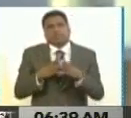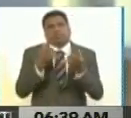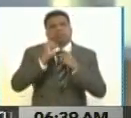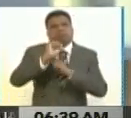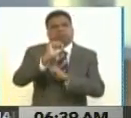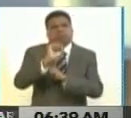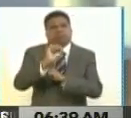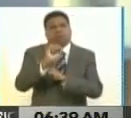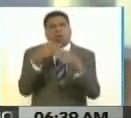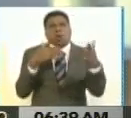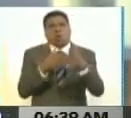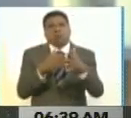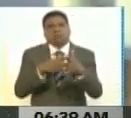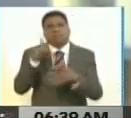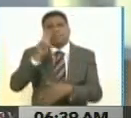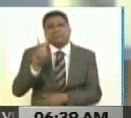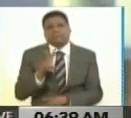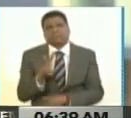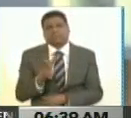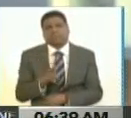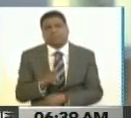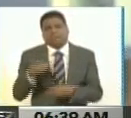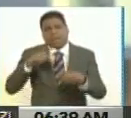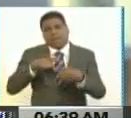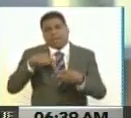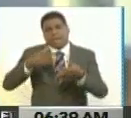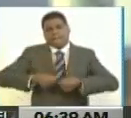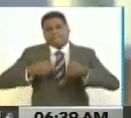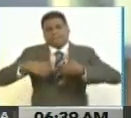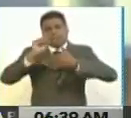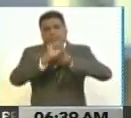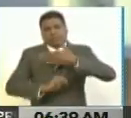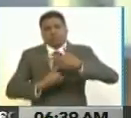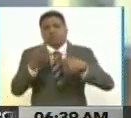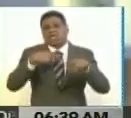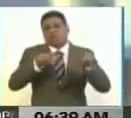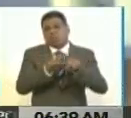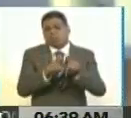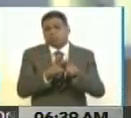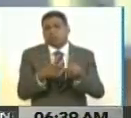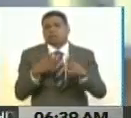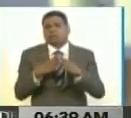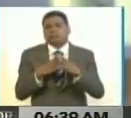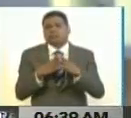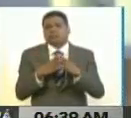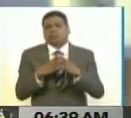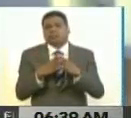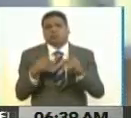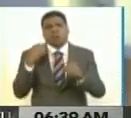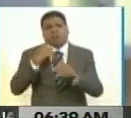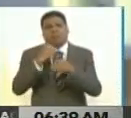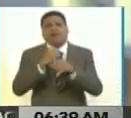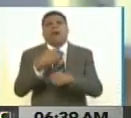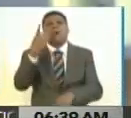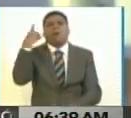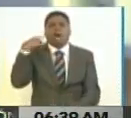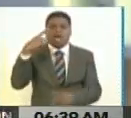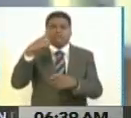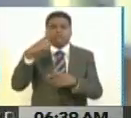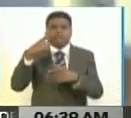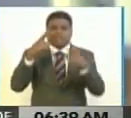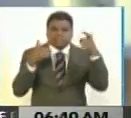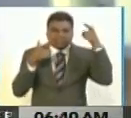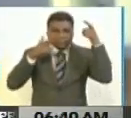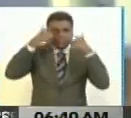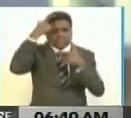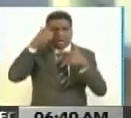Venezuela por parte de la derecha del Mercosur. Sería como un punto honor en el cual, pues, después de todo el trabajo que hizo el comandante Chávez para la integración